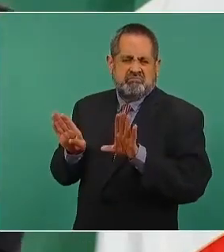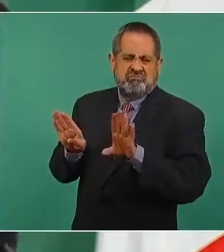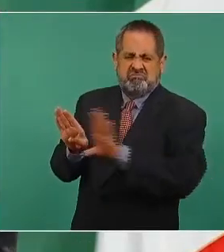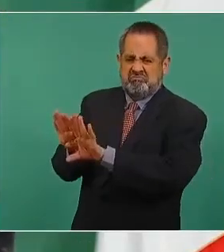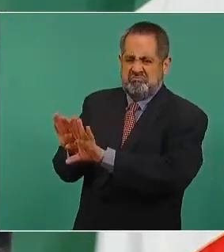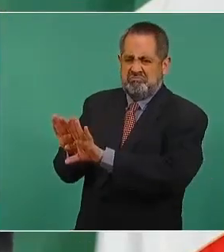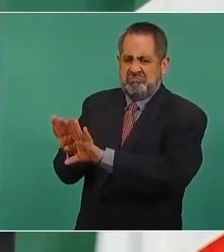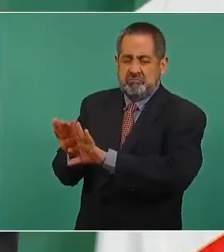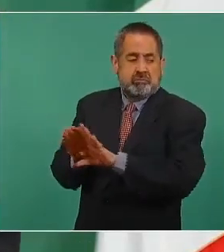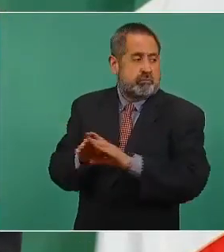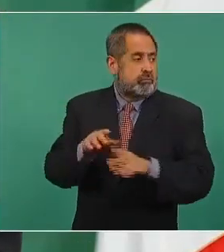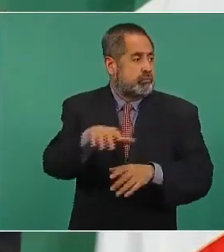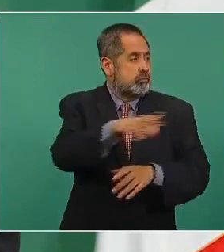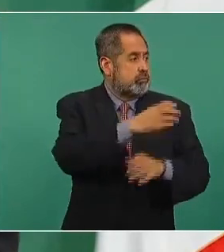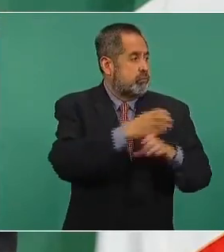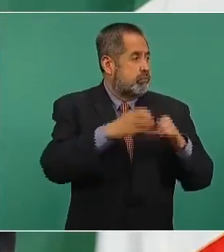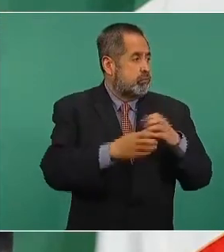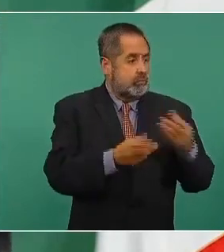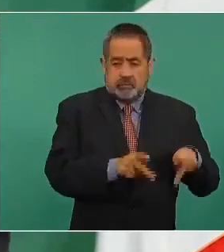los